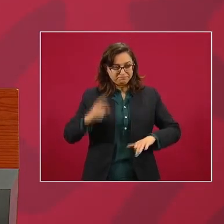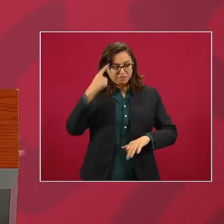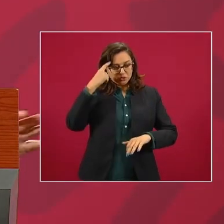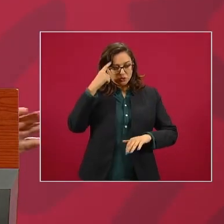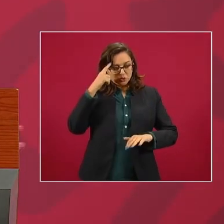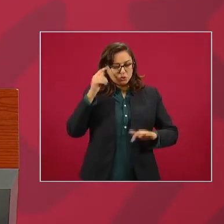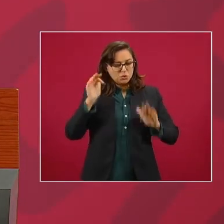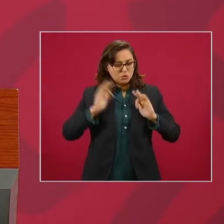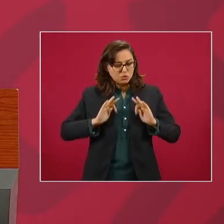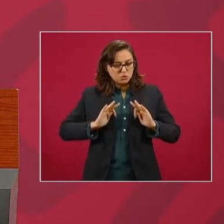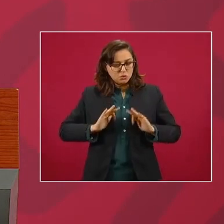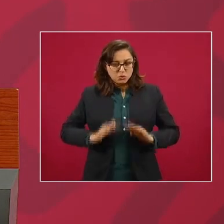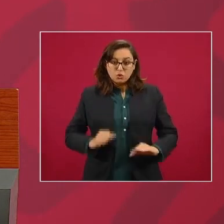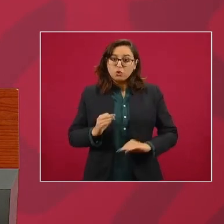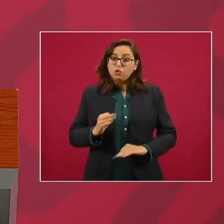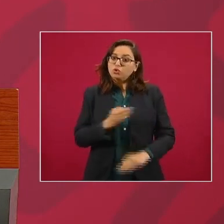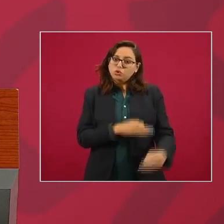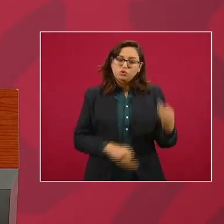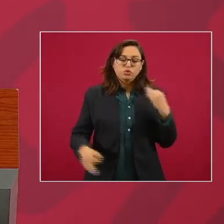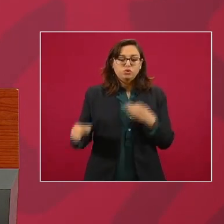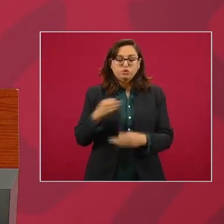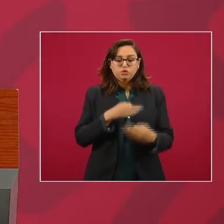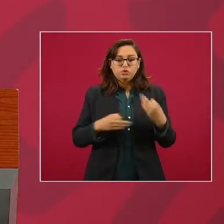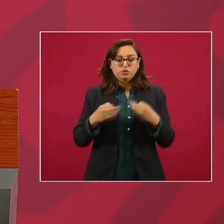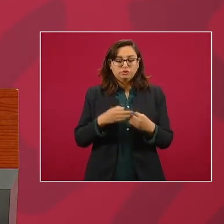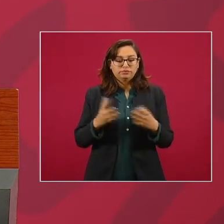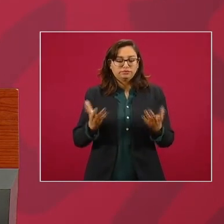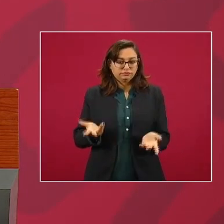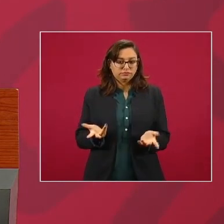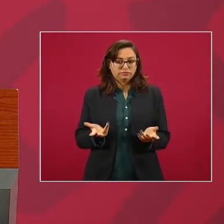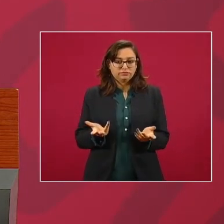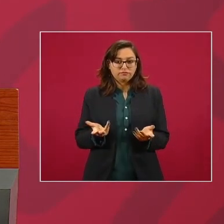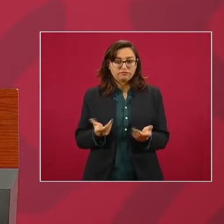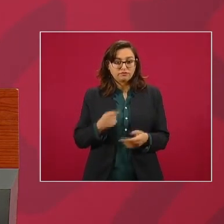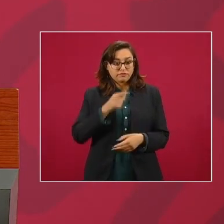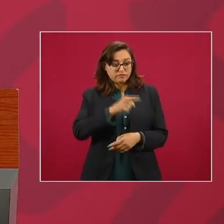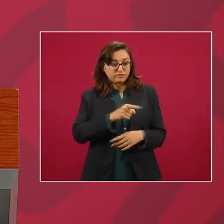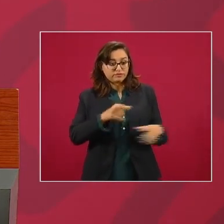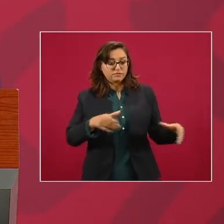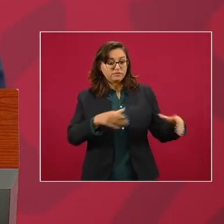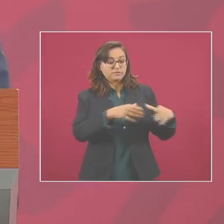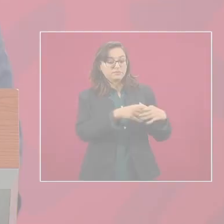López Obrador insistió en su llamado a los líderes de Frena para que se queden a acampar de verdad.